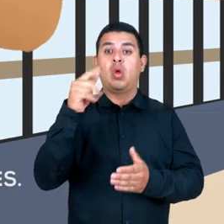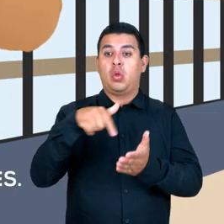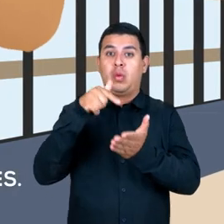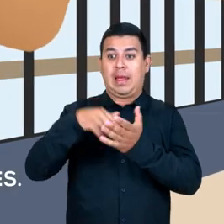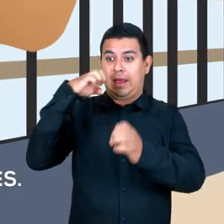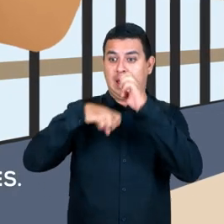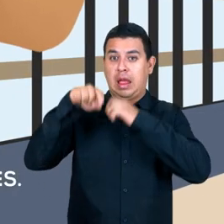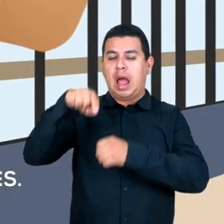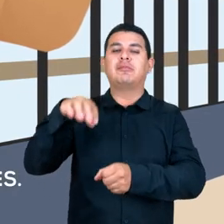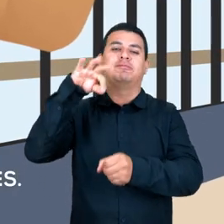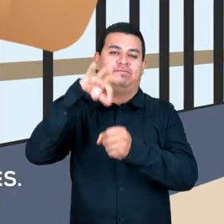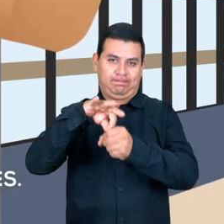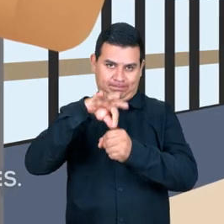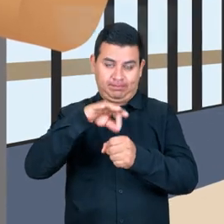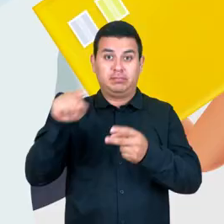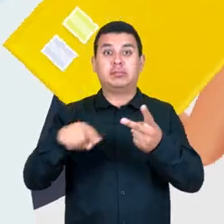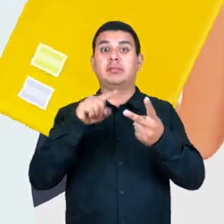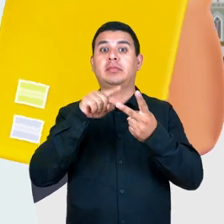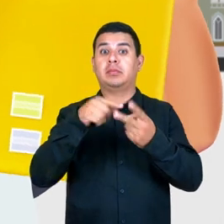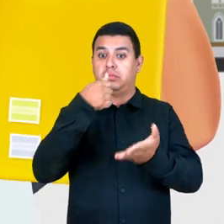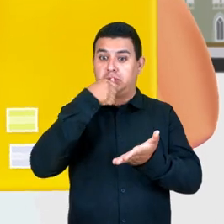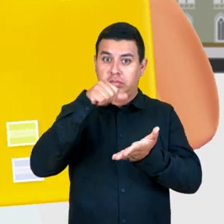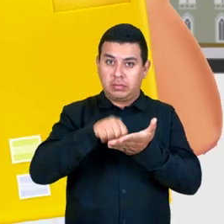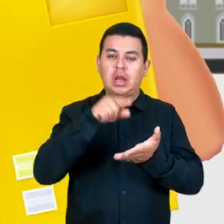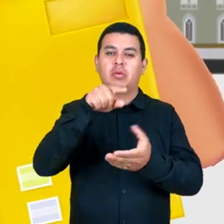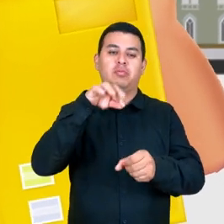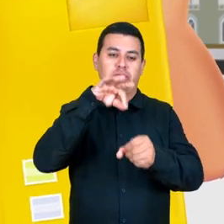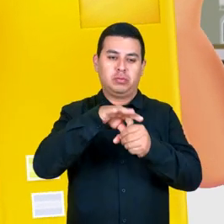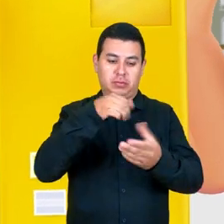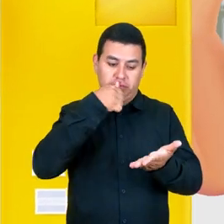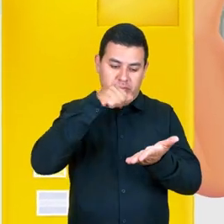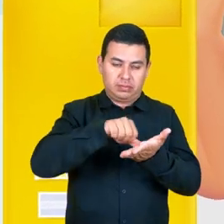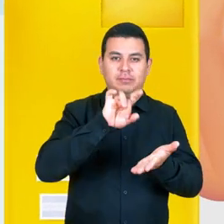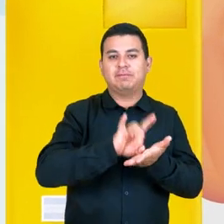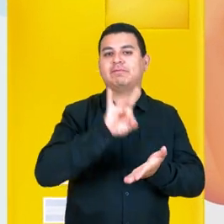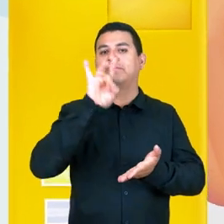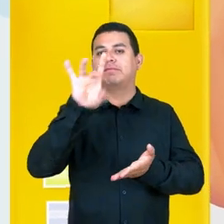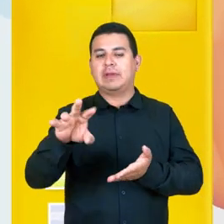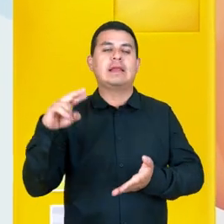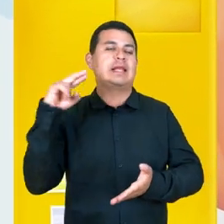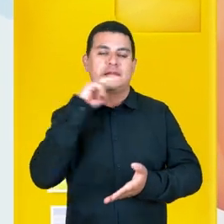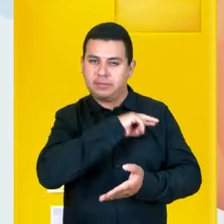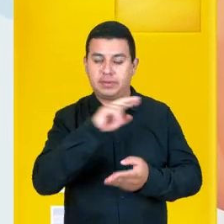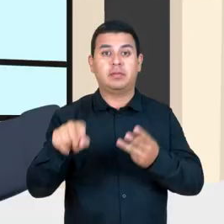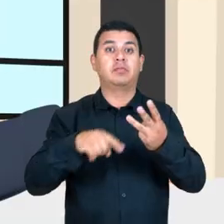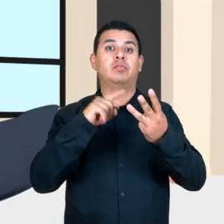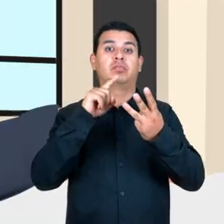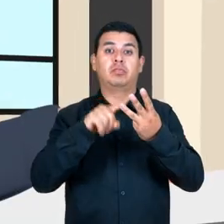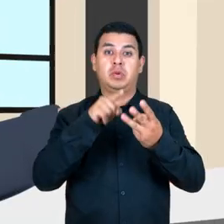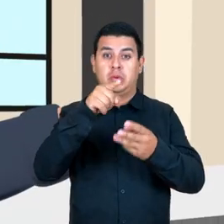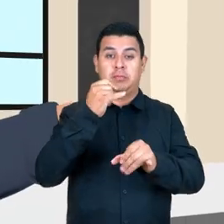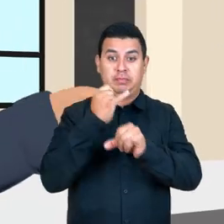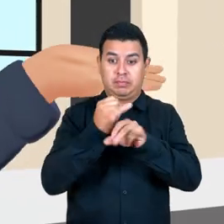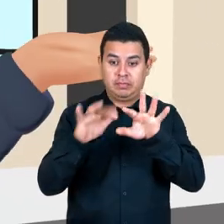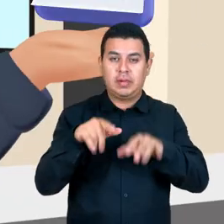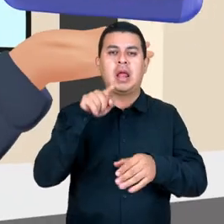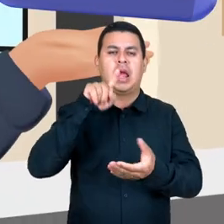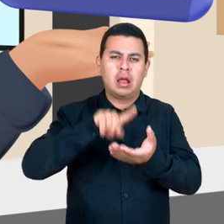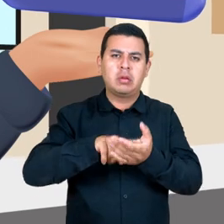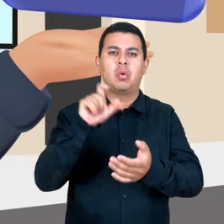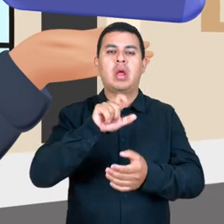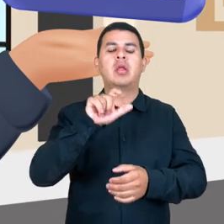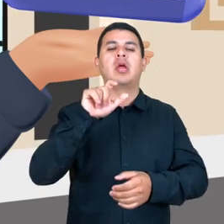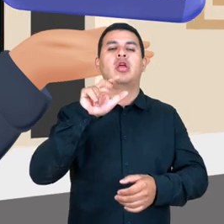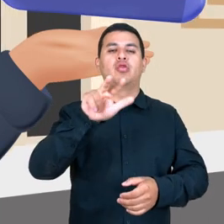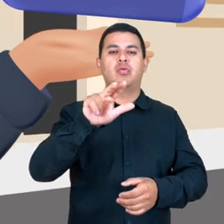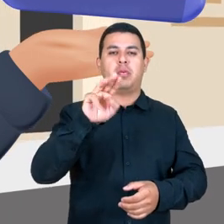UBI JUNIO KU AKAYUN NU CONSULADO TARUN KAYUN NU CORREO NU MI CHINDAWUN TUTUN TARUN INTERNET KU KAYUN